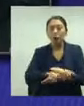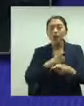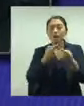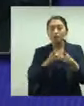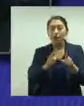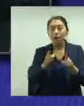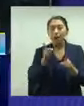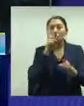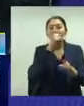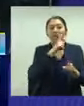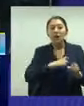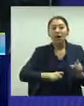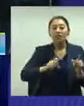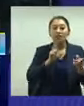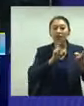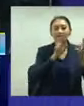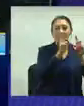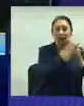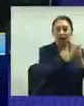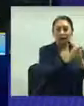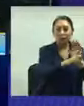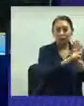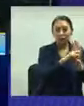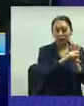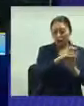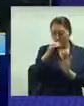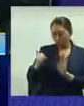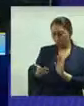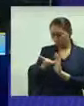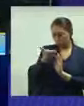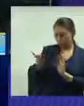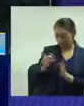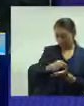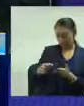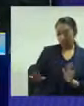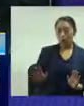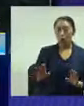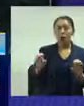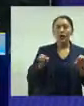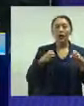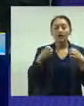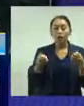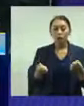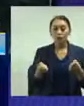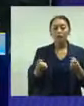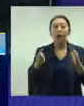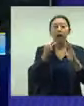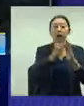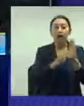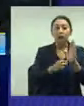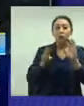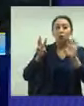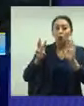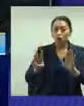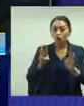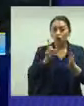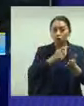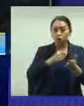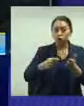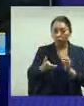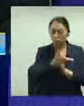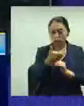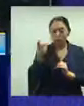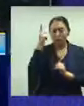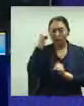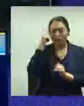cambios a la ley, porque ya lo habían firmado. Entonces, también para tomar en cuenta a la hora de evaluar el artículo 8, colegas, si realmente